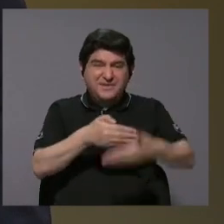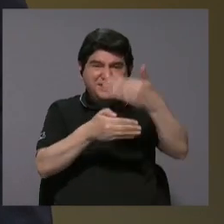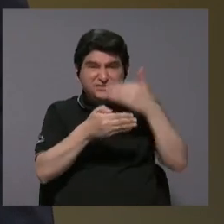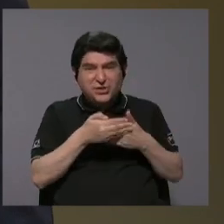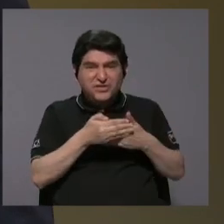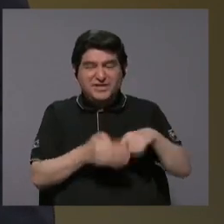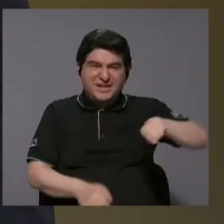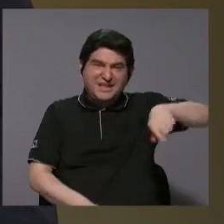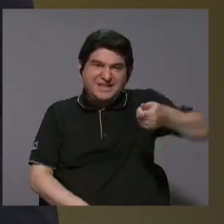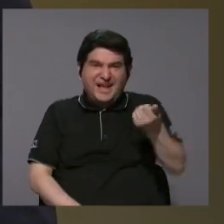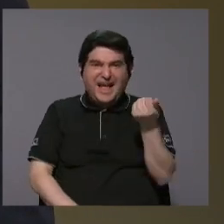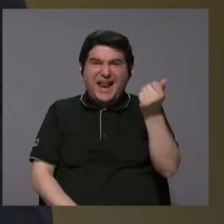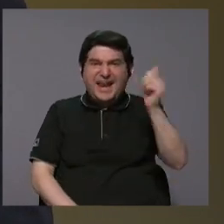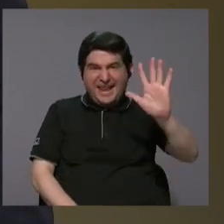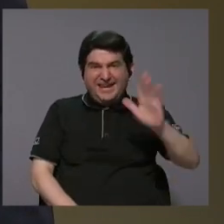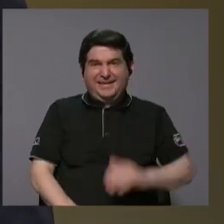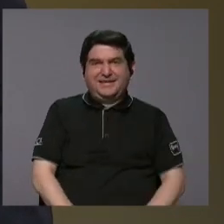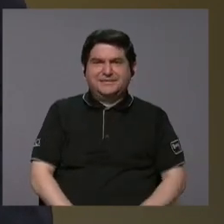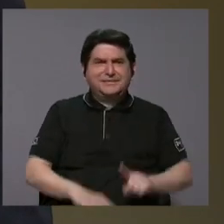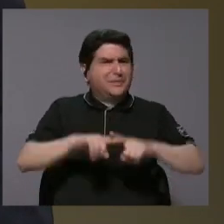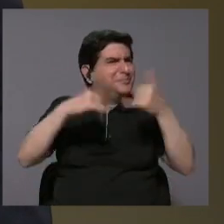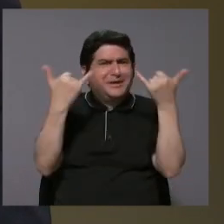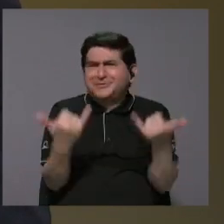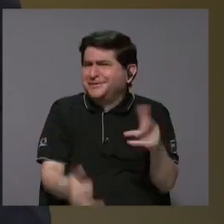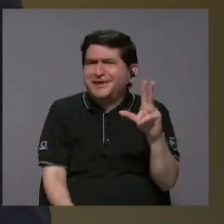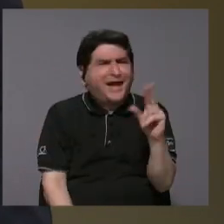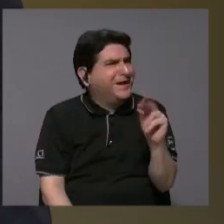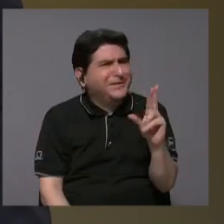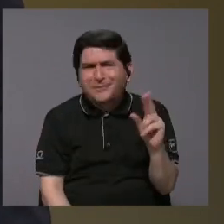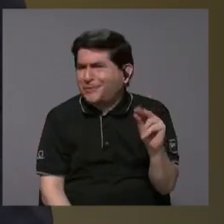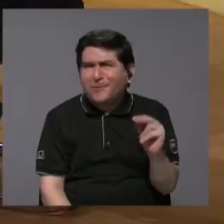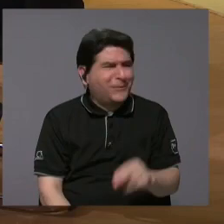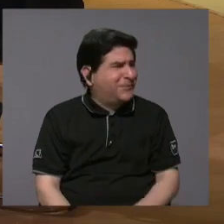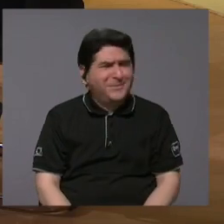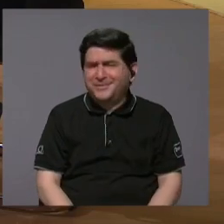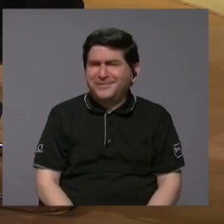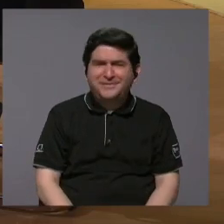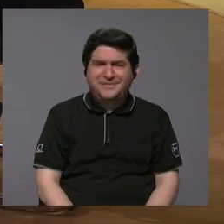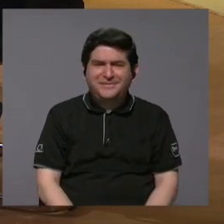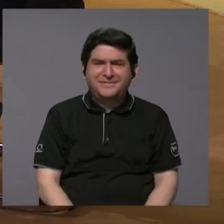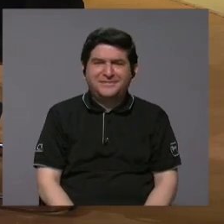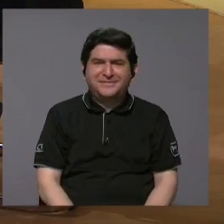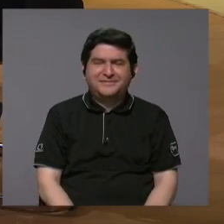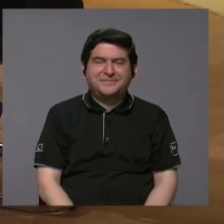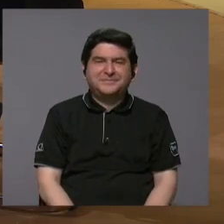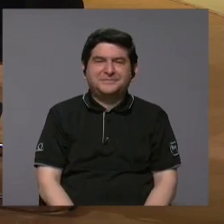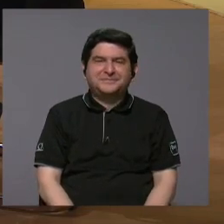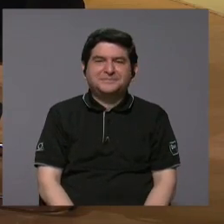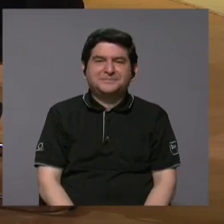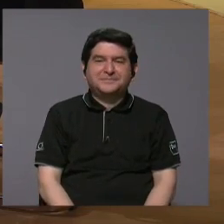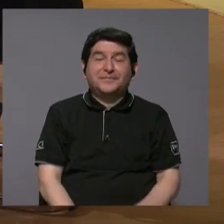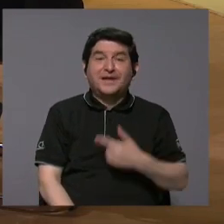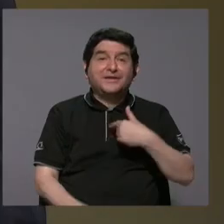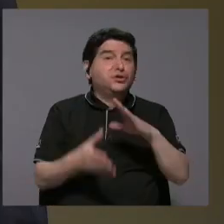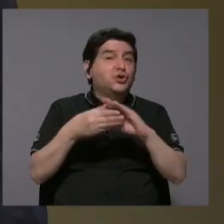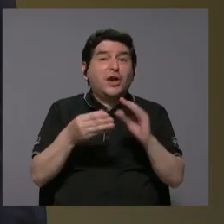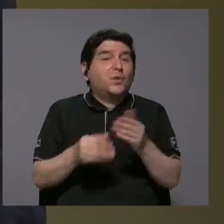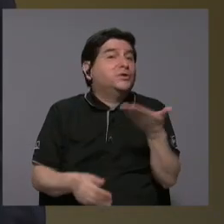de Canal 15, excepto que no está. Bueno, está antes ahora. ¿Qué le cuento?